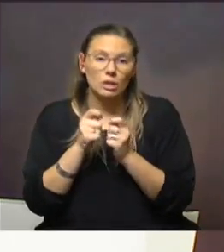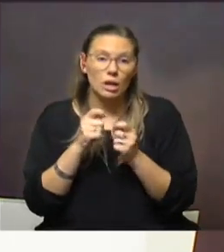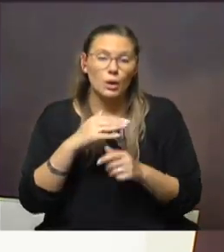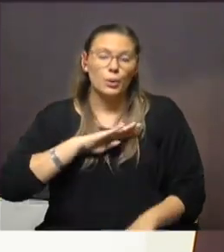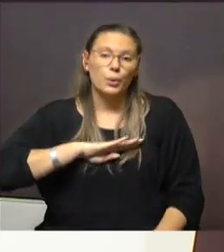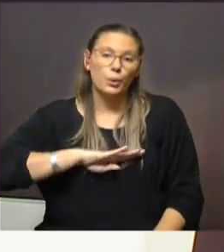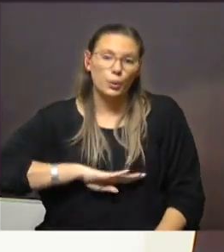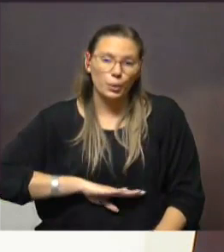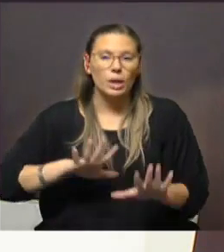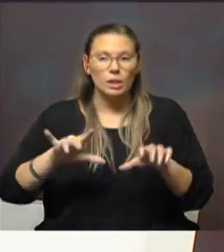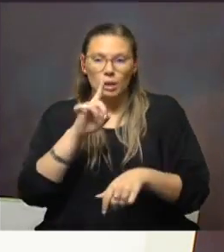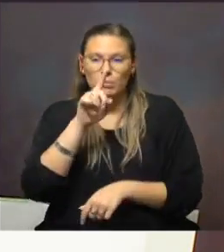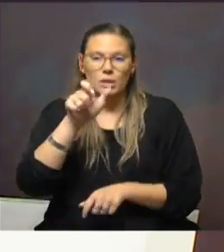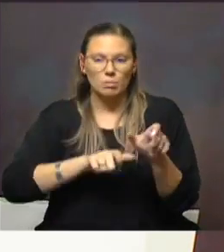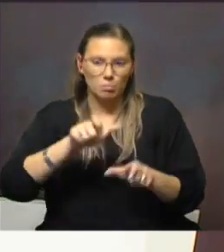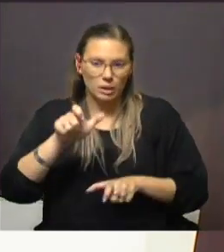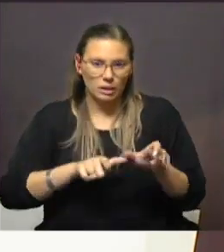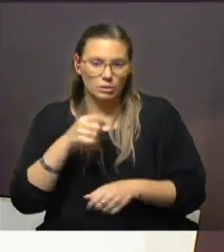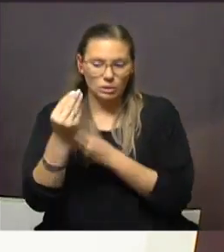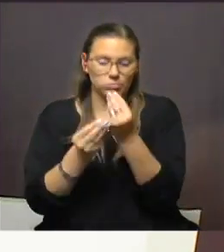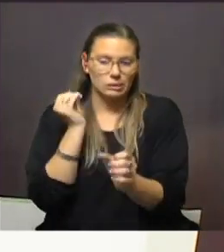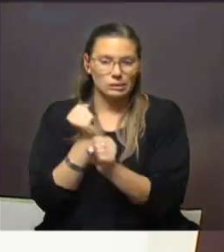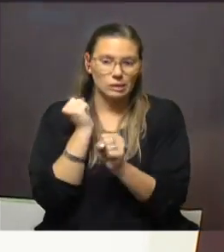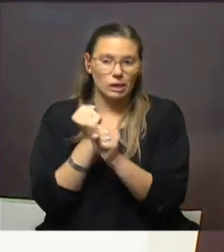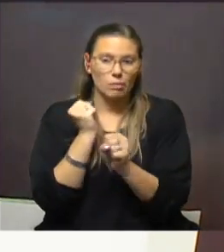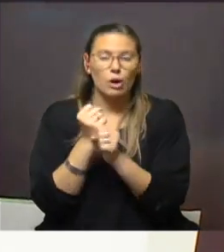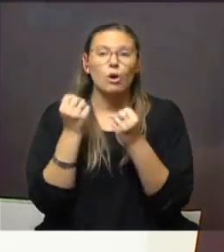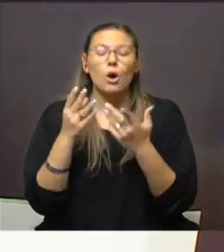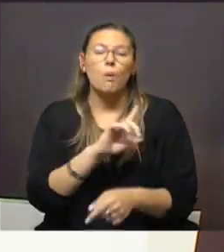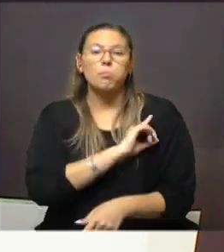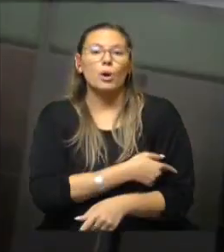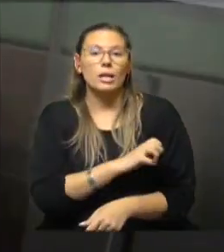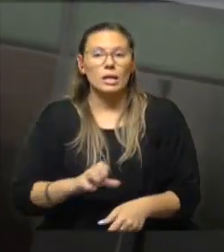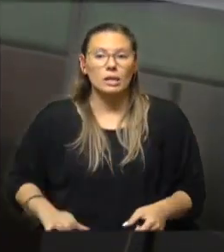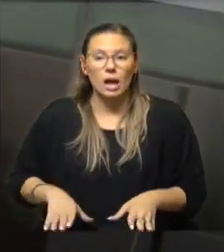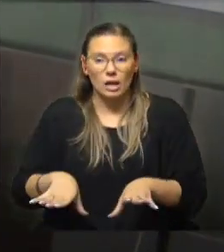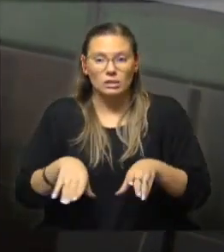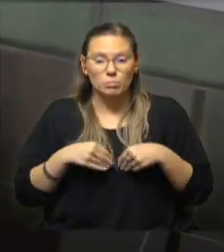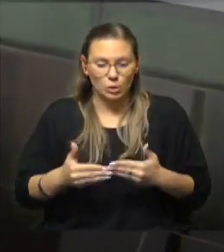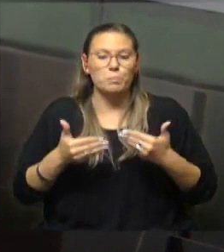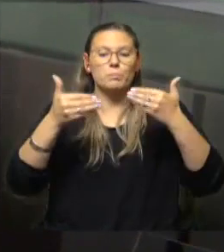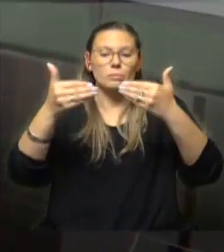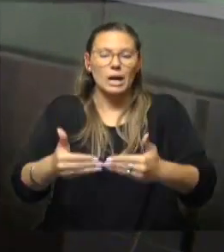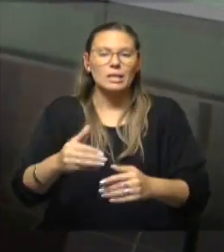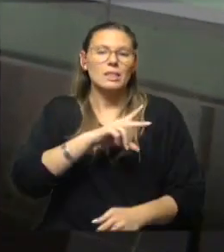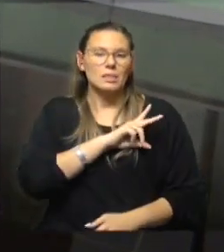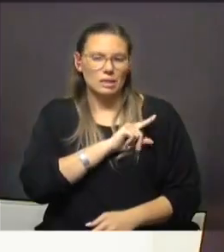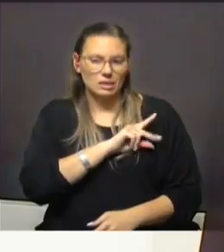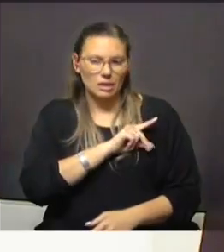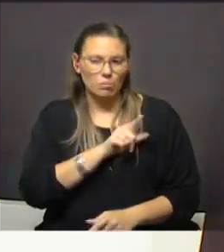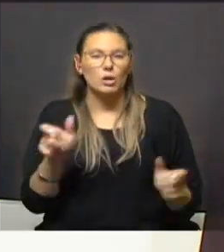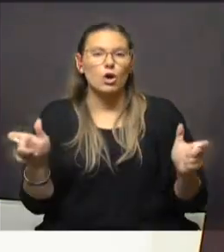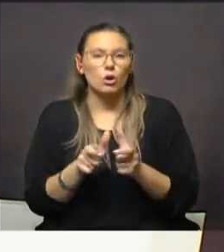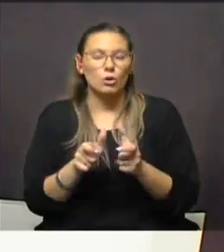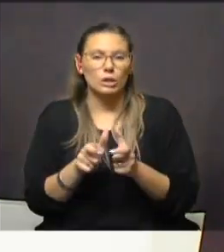alivio para esas 10.000 personas que dependen de esos puestos de trabajo, porque el Poder Ejecutivo accedió a una prórroga hasta diciembre. El Congreso de Intendentes